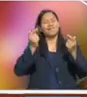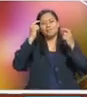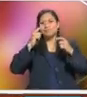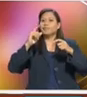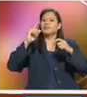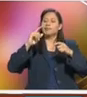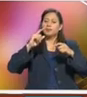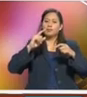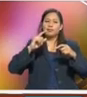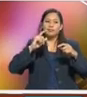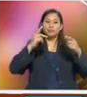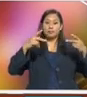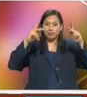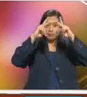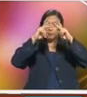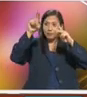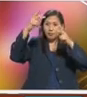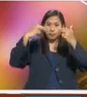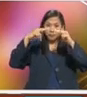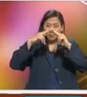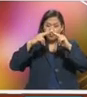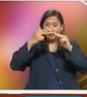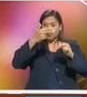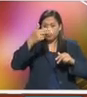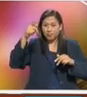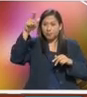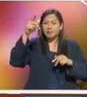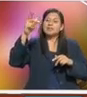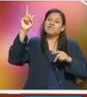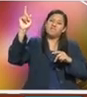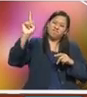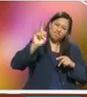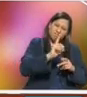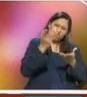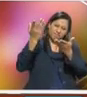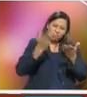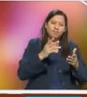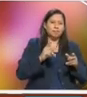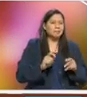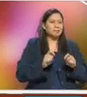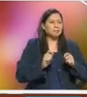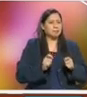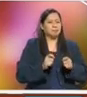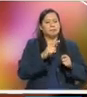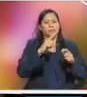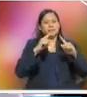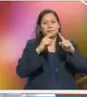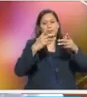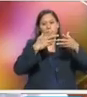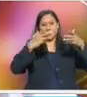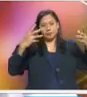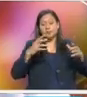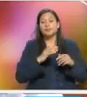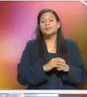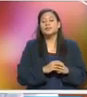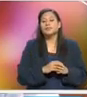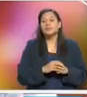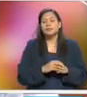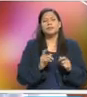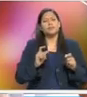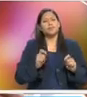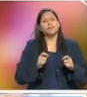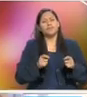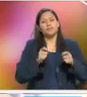corriendo del palacio en el que estaba hospedado, dirigiéndose a toda velocidad a la Catedral Metropolitana. Durante la